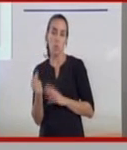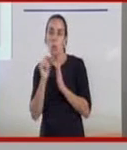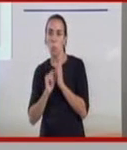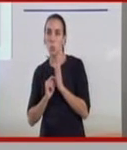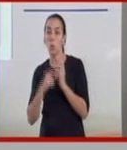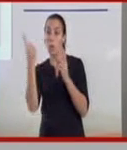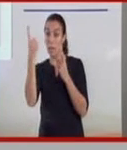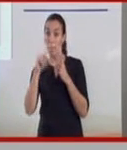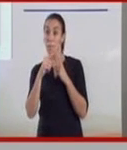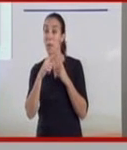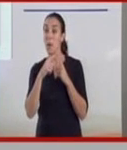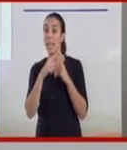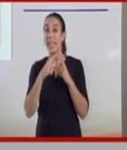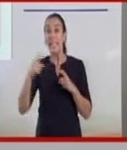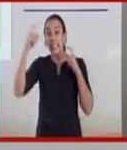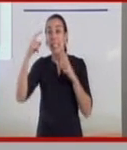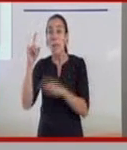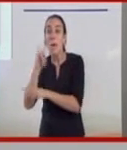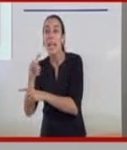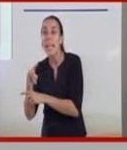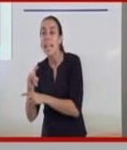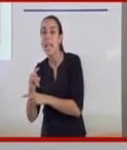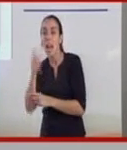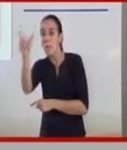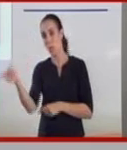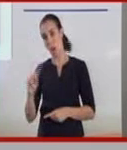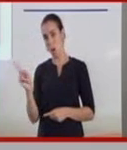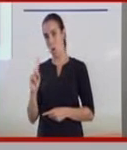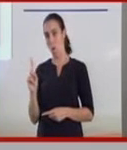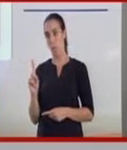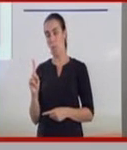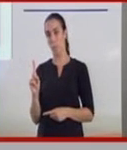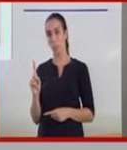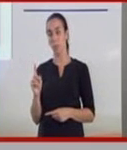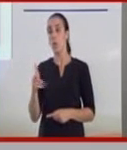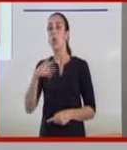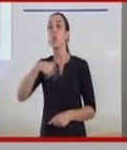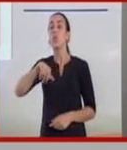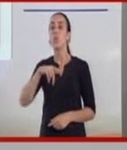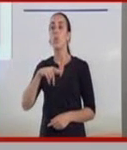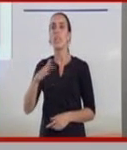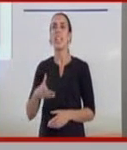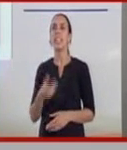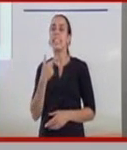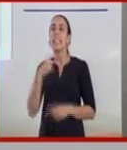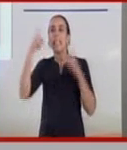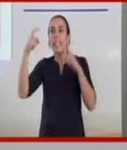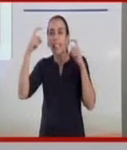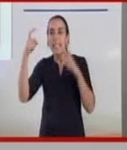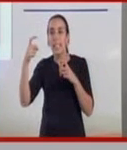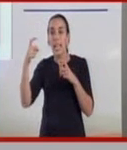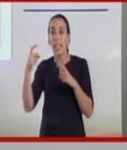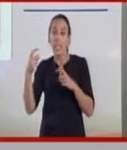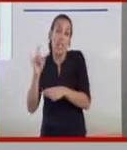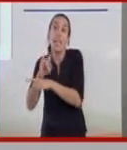de engañar a la gente, no se trata de cultura pop, de engañar a la gente, sino ni de convencerles que quieren algo que